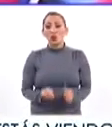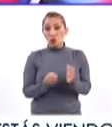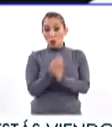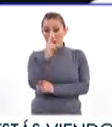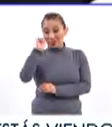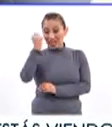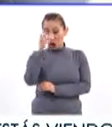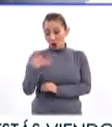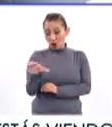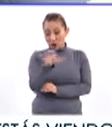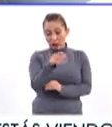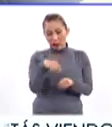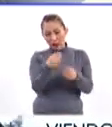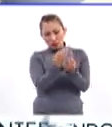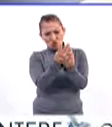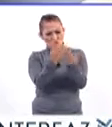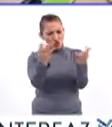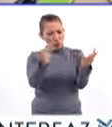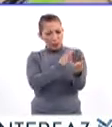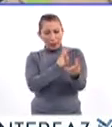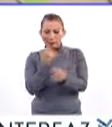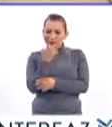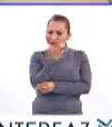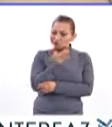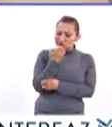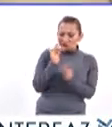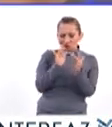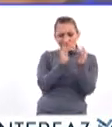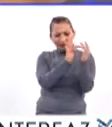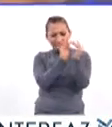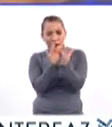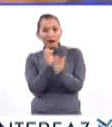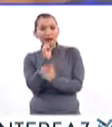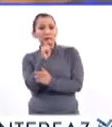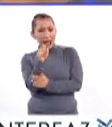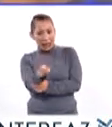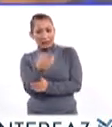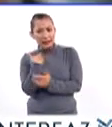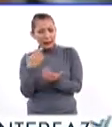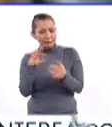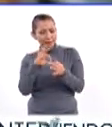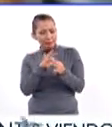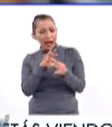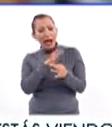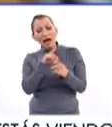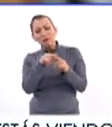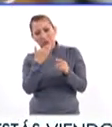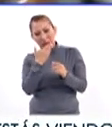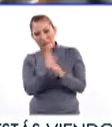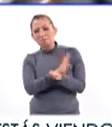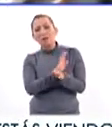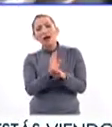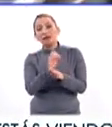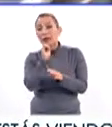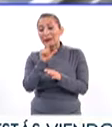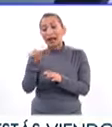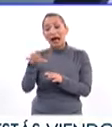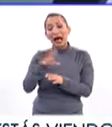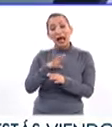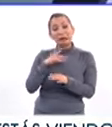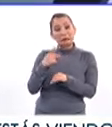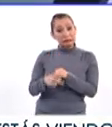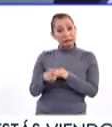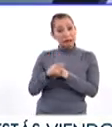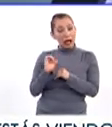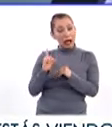nuevas tecnologías ofrecen una gran posibilidad de interacción. Si bien esta relación ofrece varias ventajas, también representa